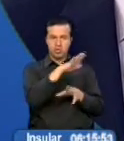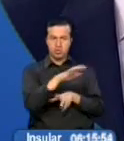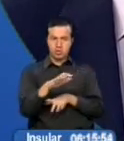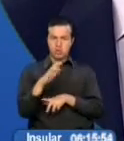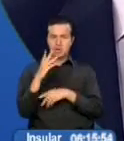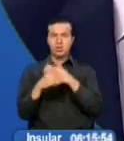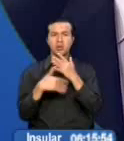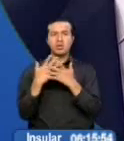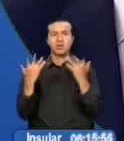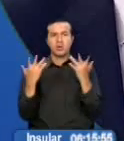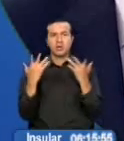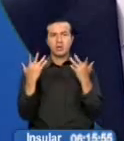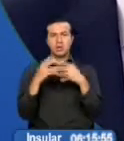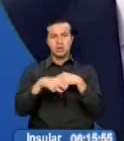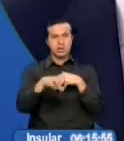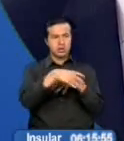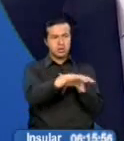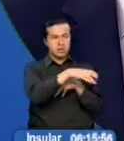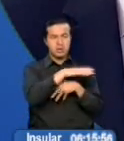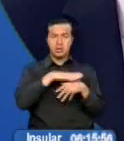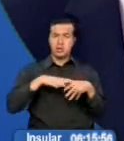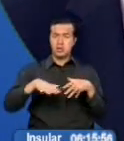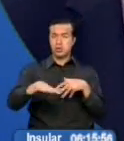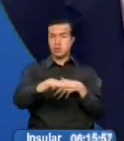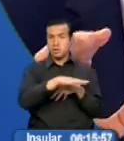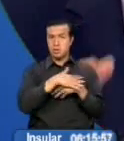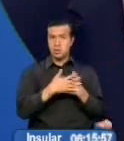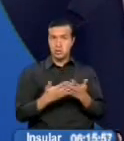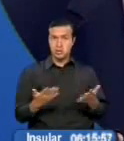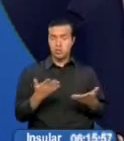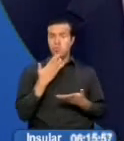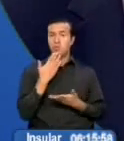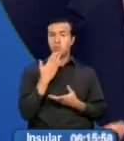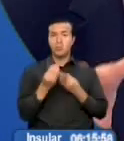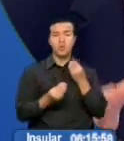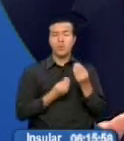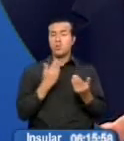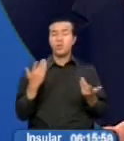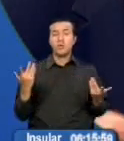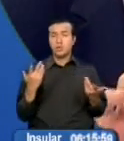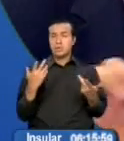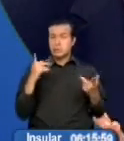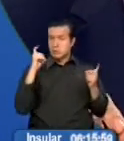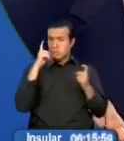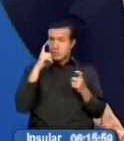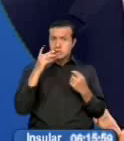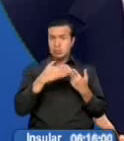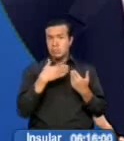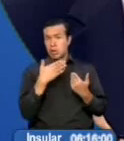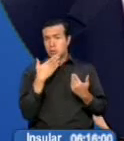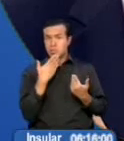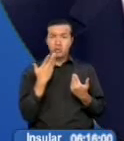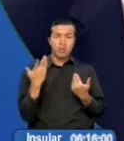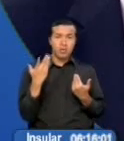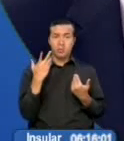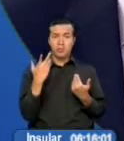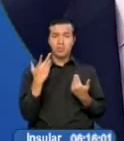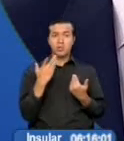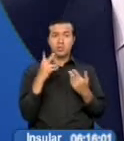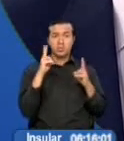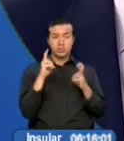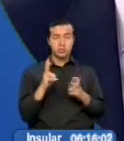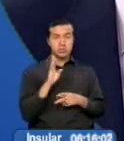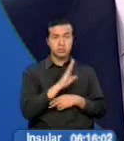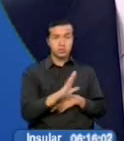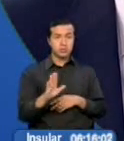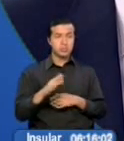que redistribuirse. ¿Esto cómo se va a manejar y qué complicación o cuáles serían las líneas sensibles que se estarían